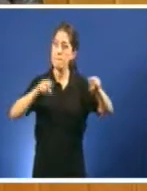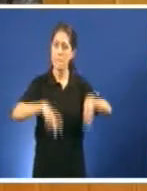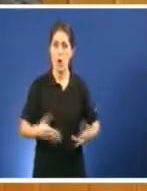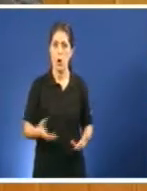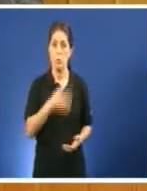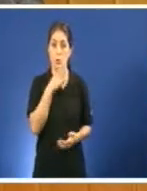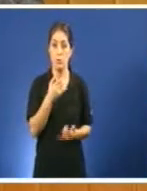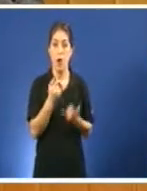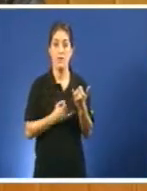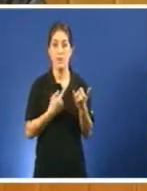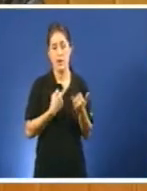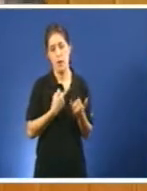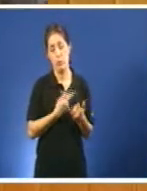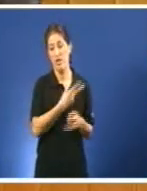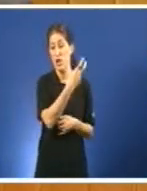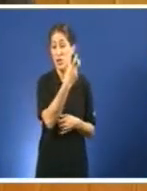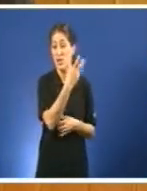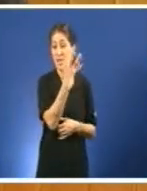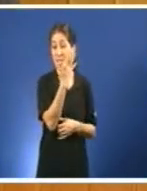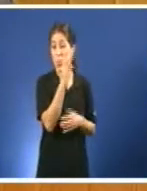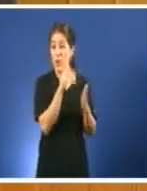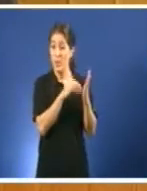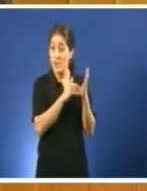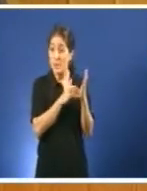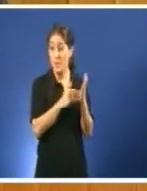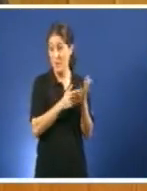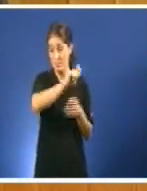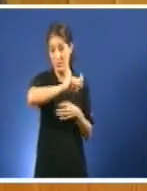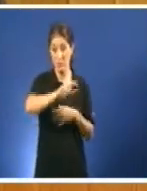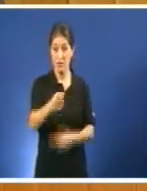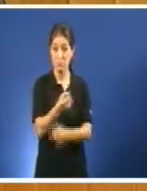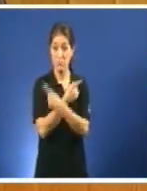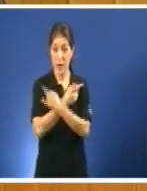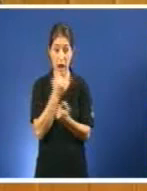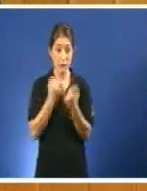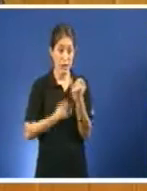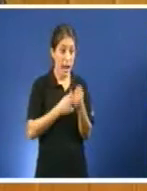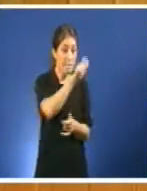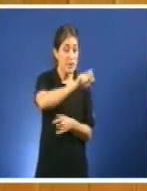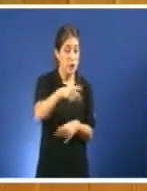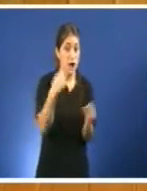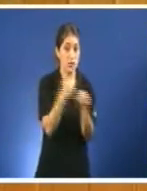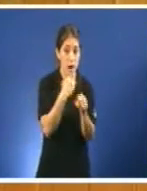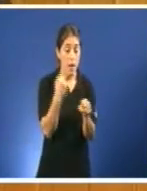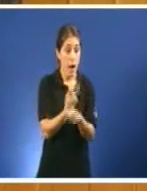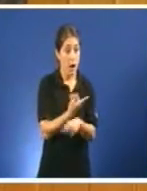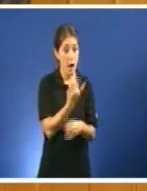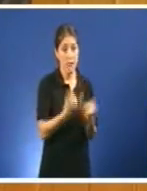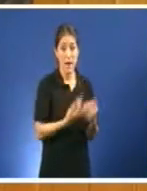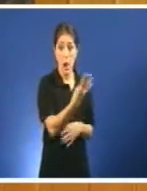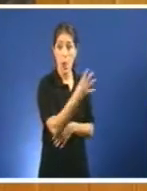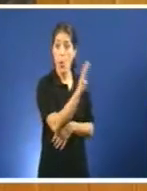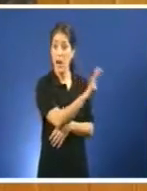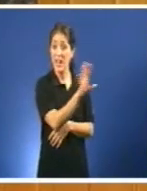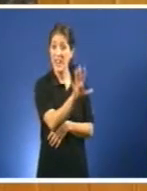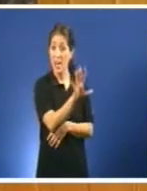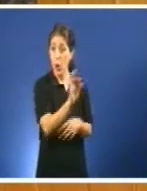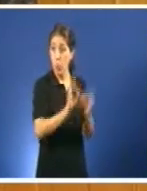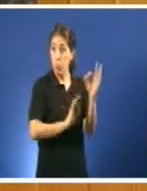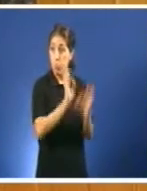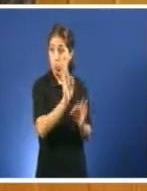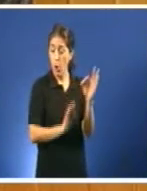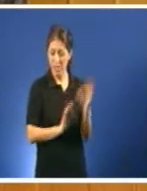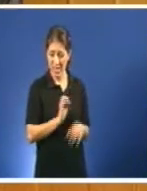250.000 de parados, das persoas que teñen traballo, o 45% non chega a mileurista no